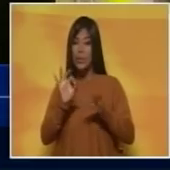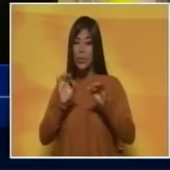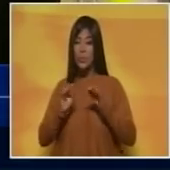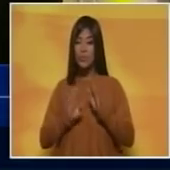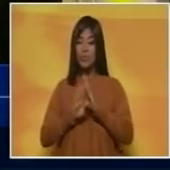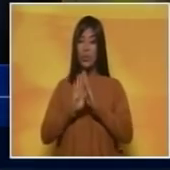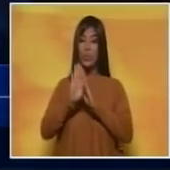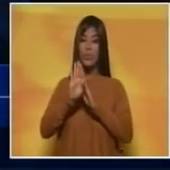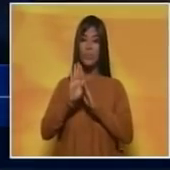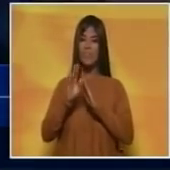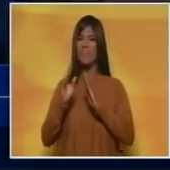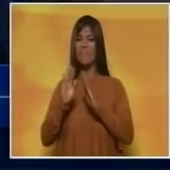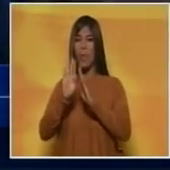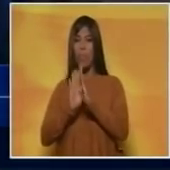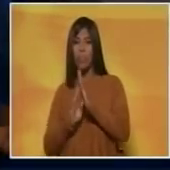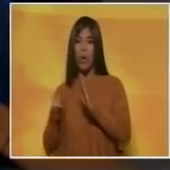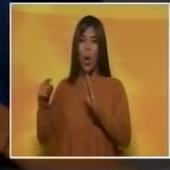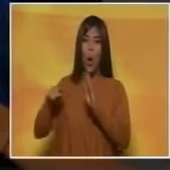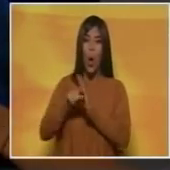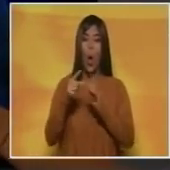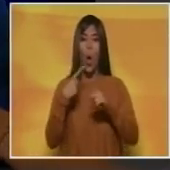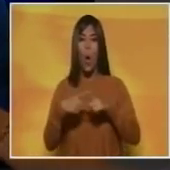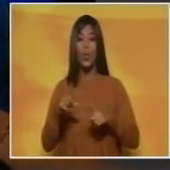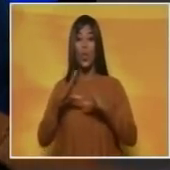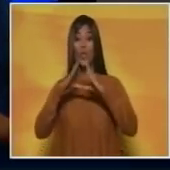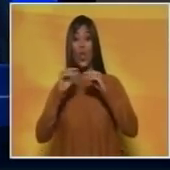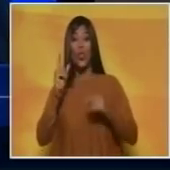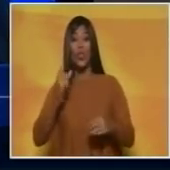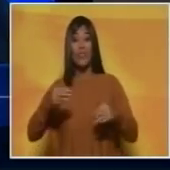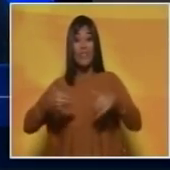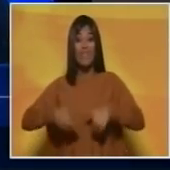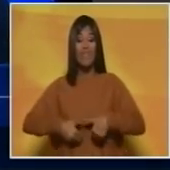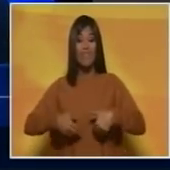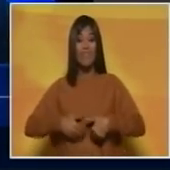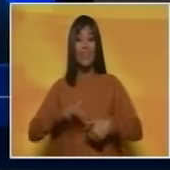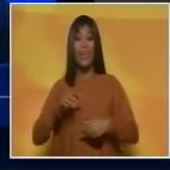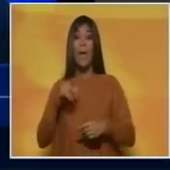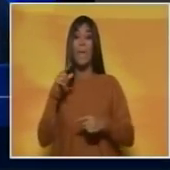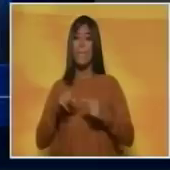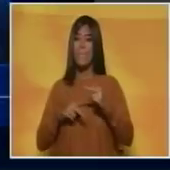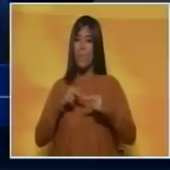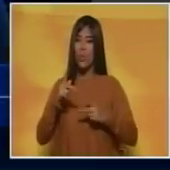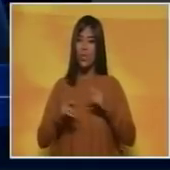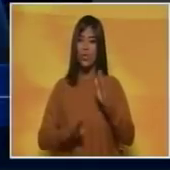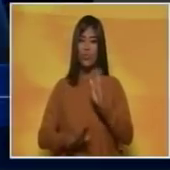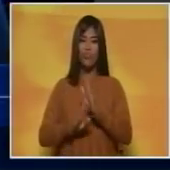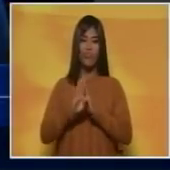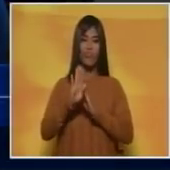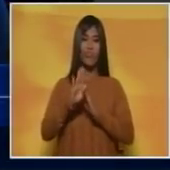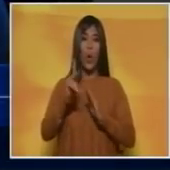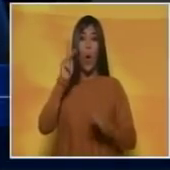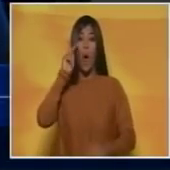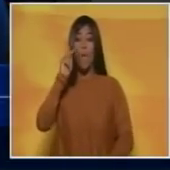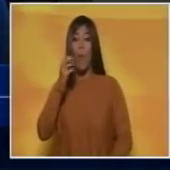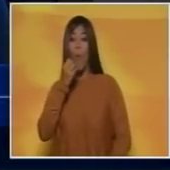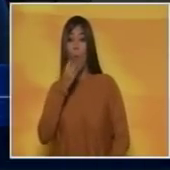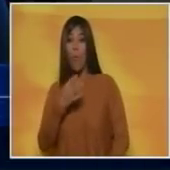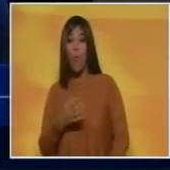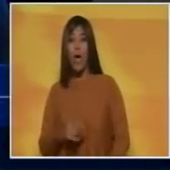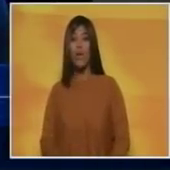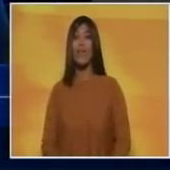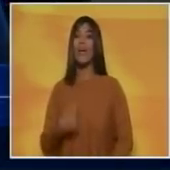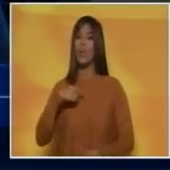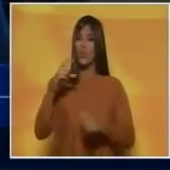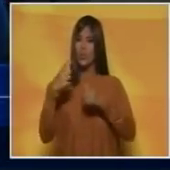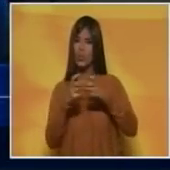y entra otro. Todos tienen que mejorar, yo pienso que todos están en un proceso de evolución con unos profesores maravillosos, con una